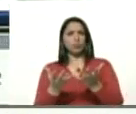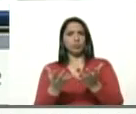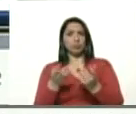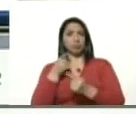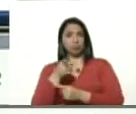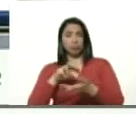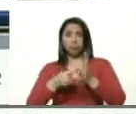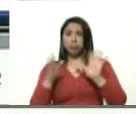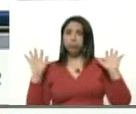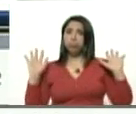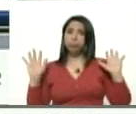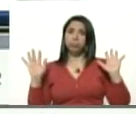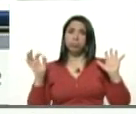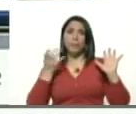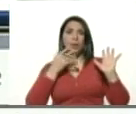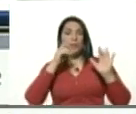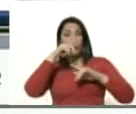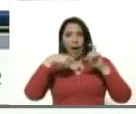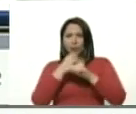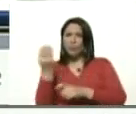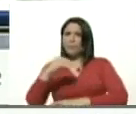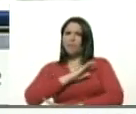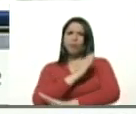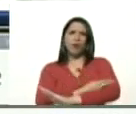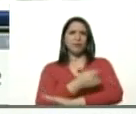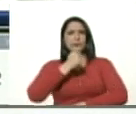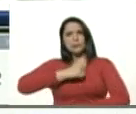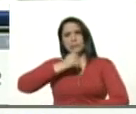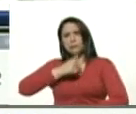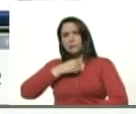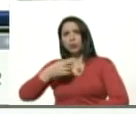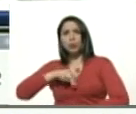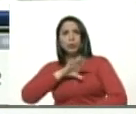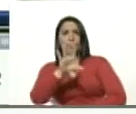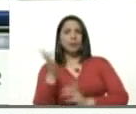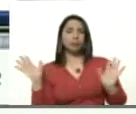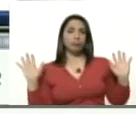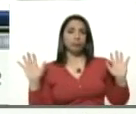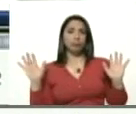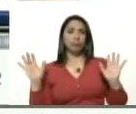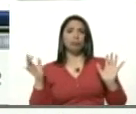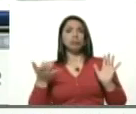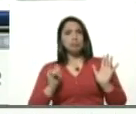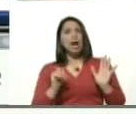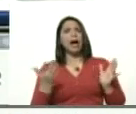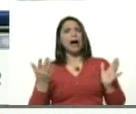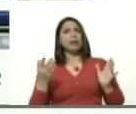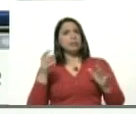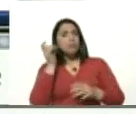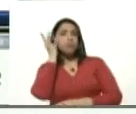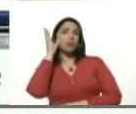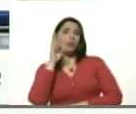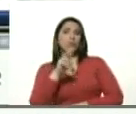así. En las épocas más duras de resistencia de nuestro país, hubo un César Rengifo,